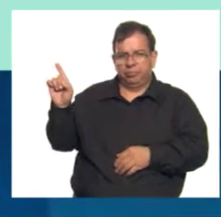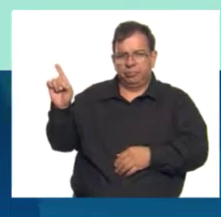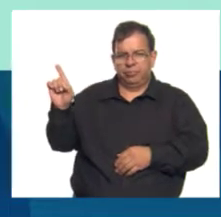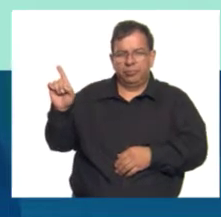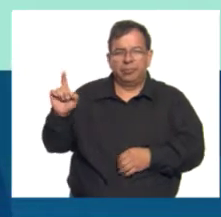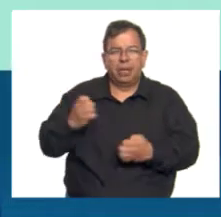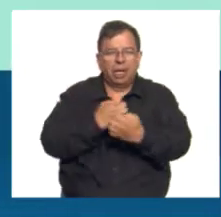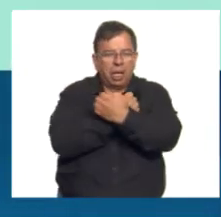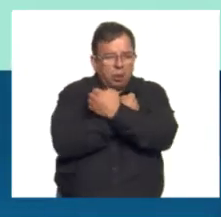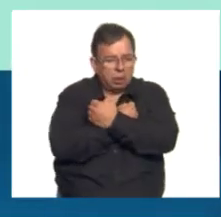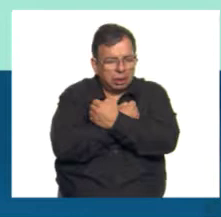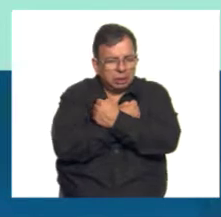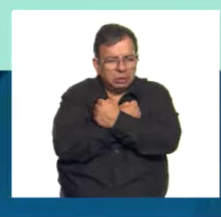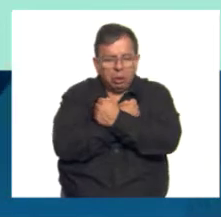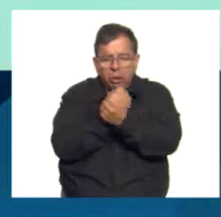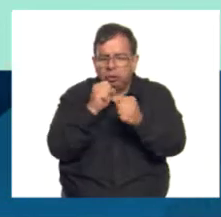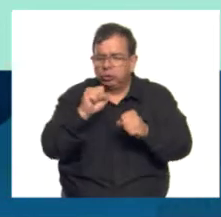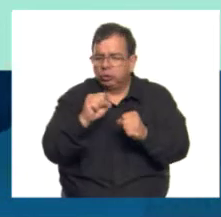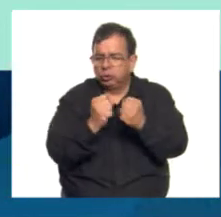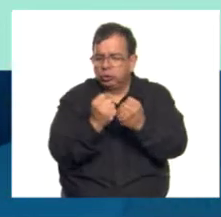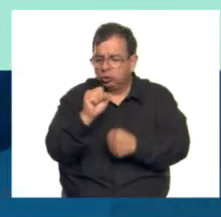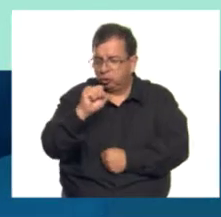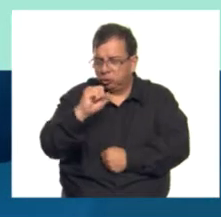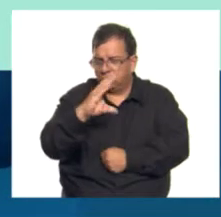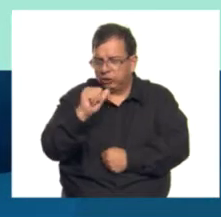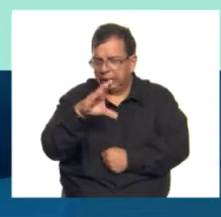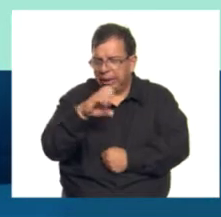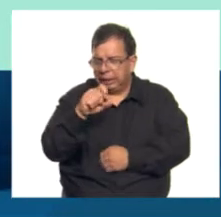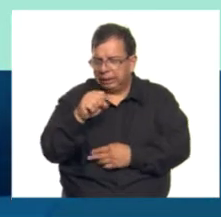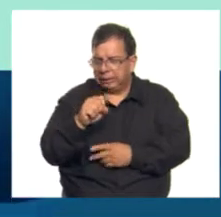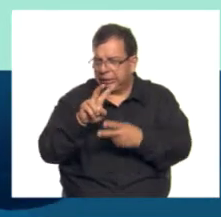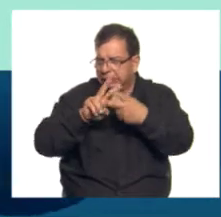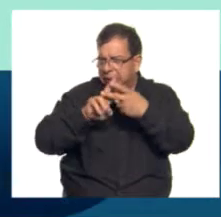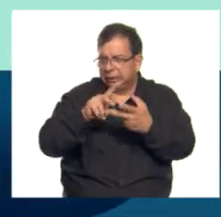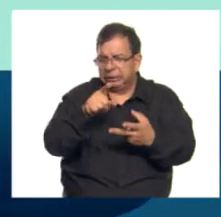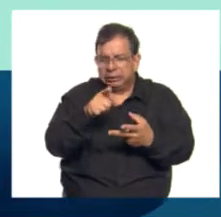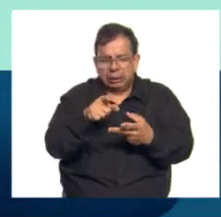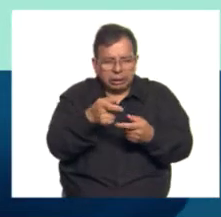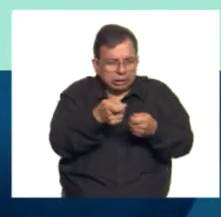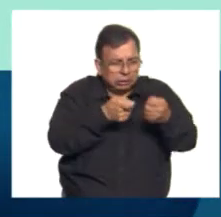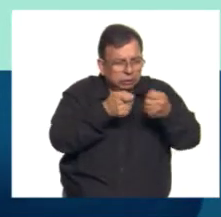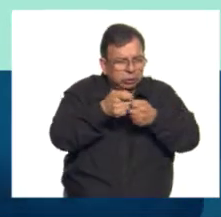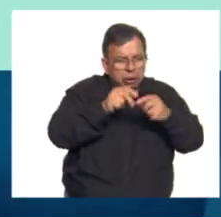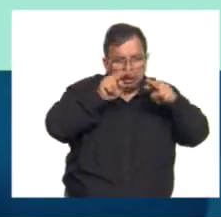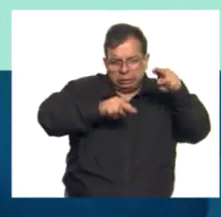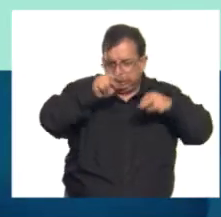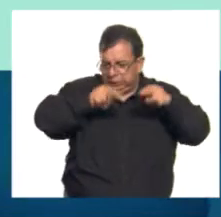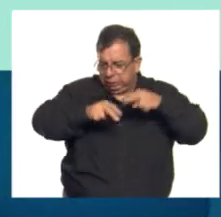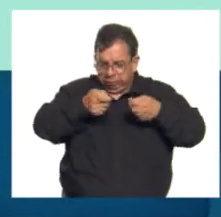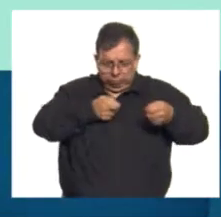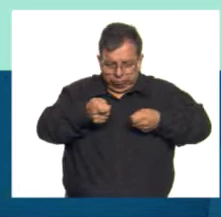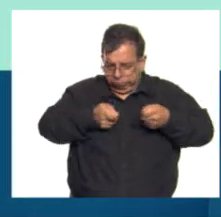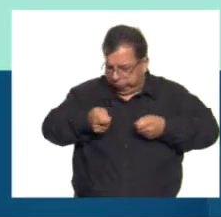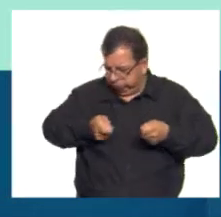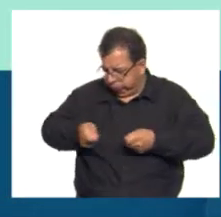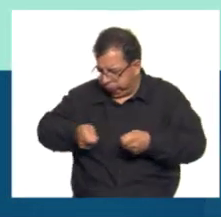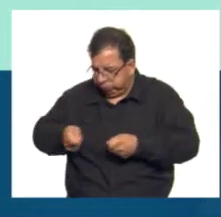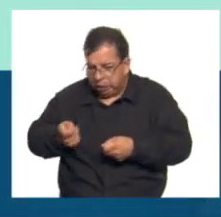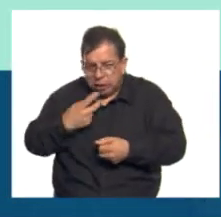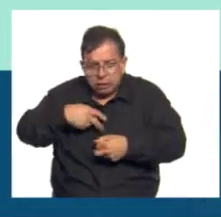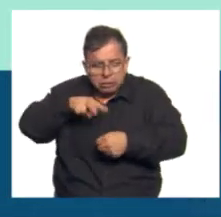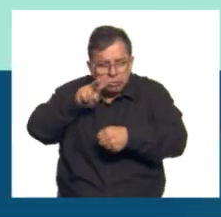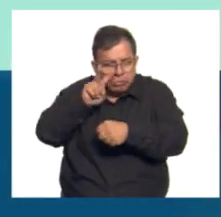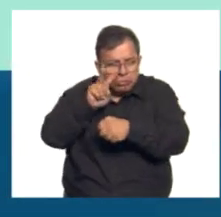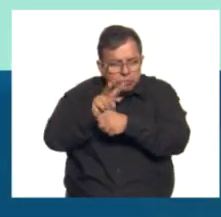socialista le otorgó al Estado la facultad para controlar todos los niveles del sistema educativo público y vigilar